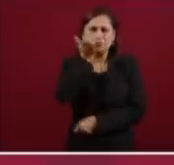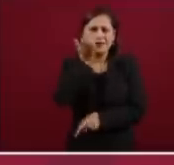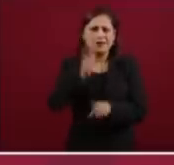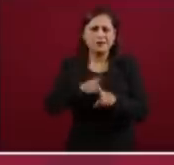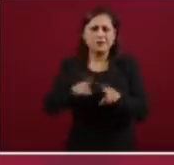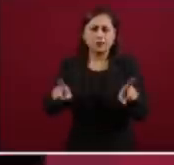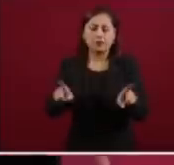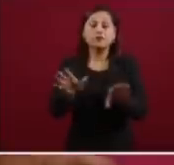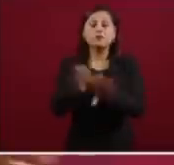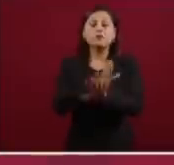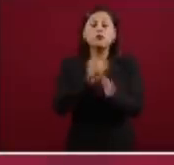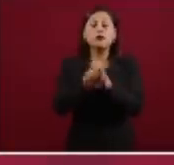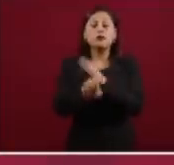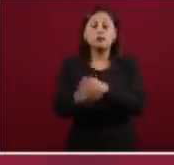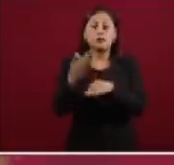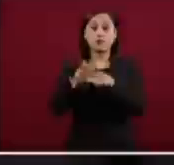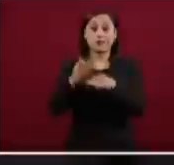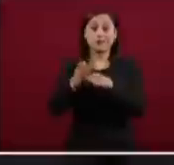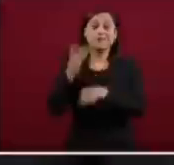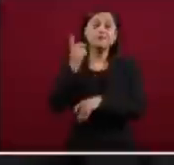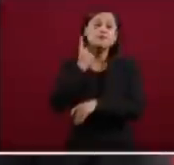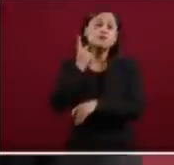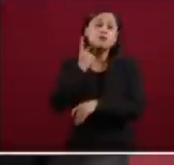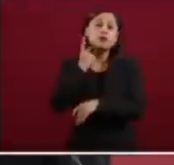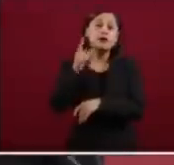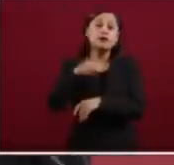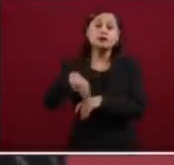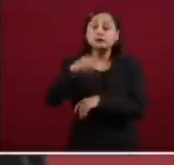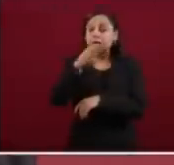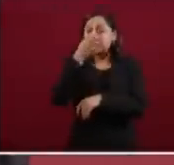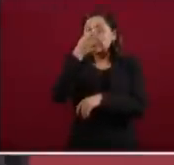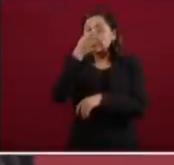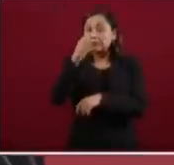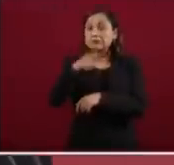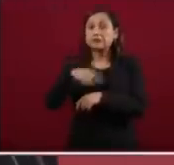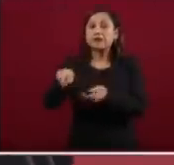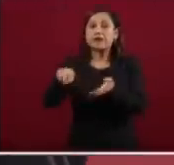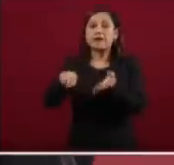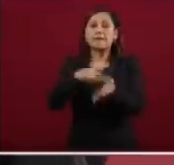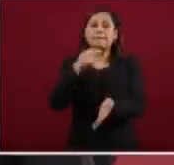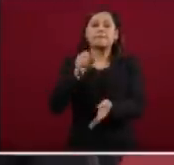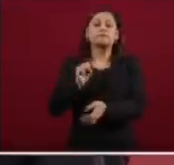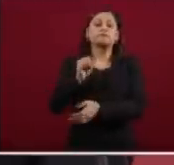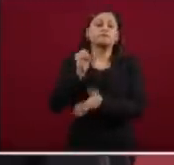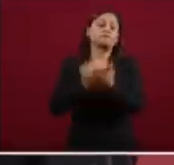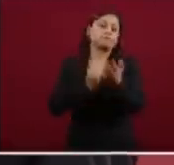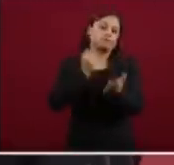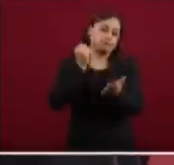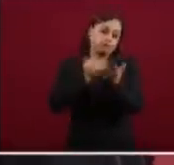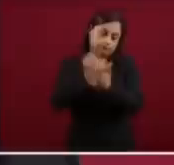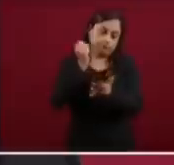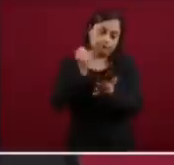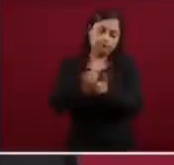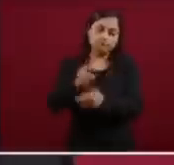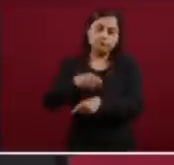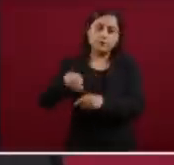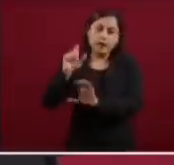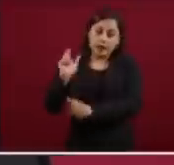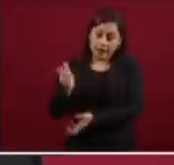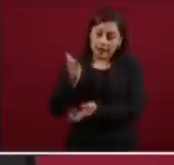pues los diputados con esa lógica dicen vamos a